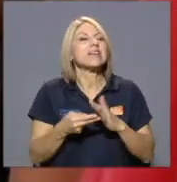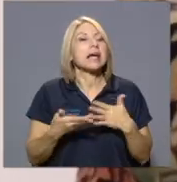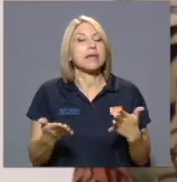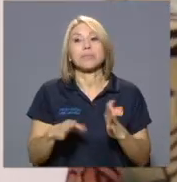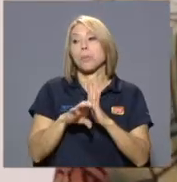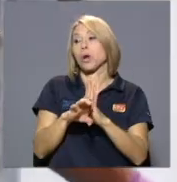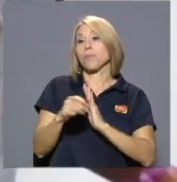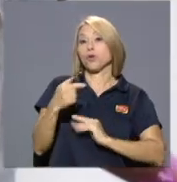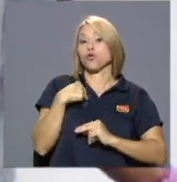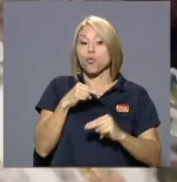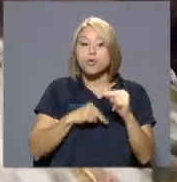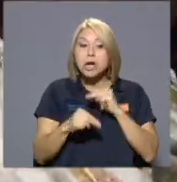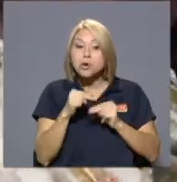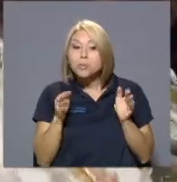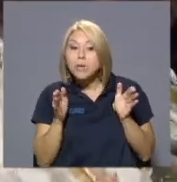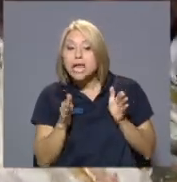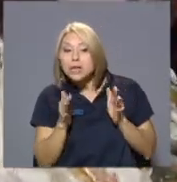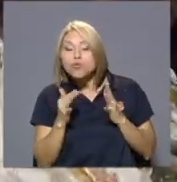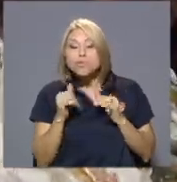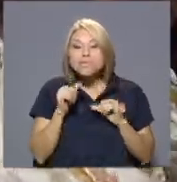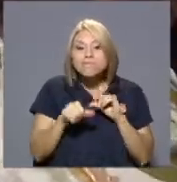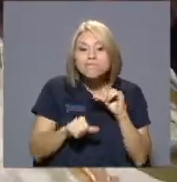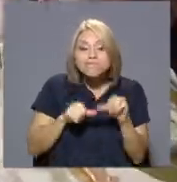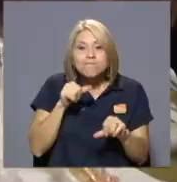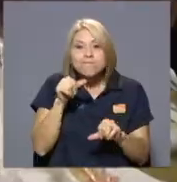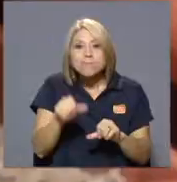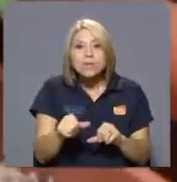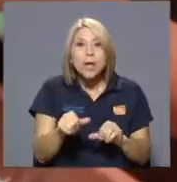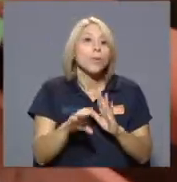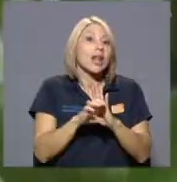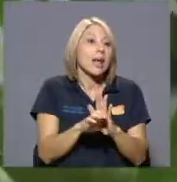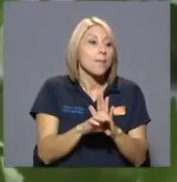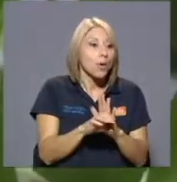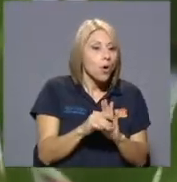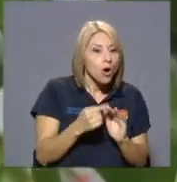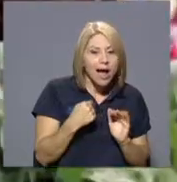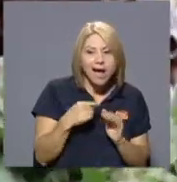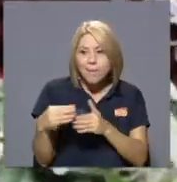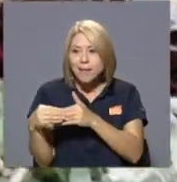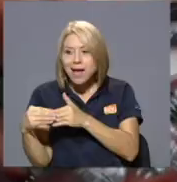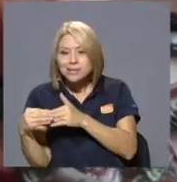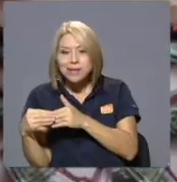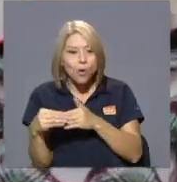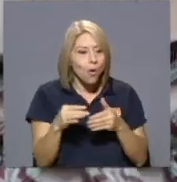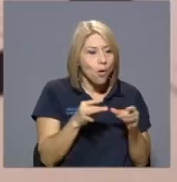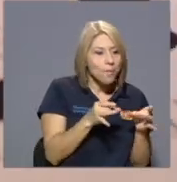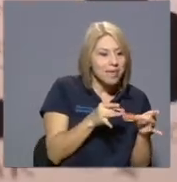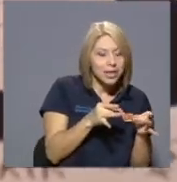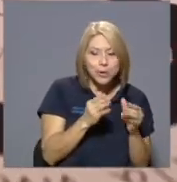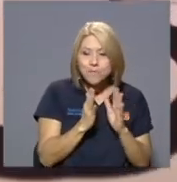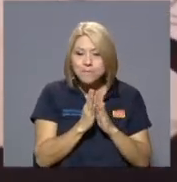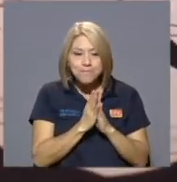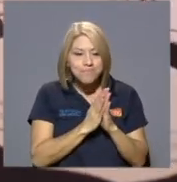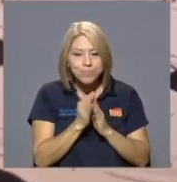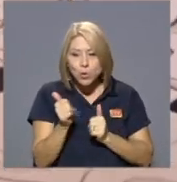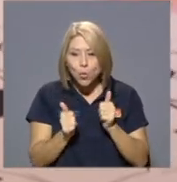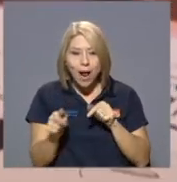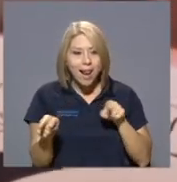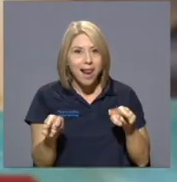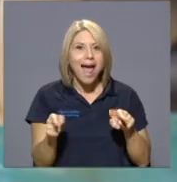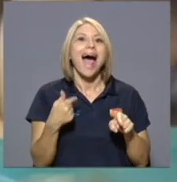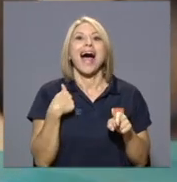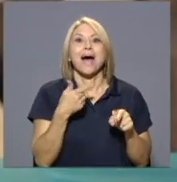emprendimiento, yo busco la manera de utilizar vidrio en lugar de plástico. ¿Por qué? Porque aunque sería más barato utilizar plástico,